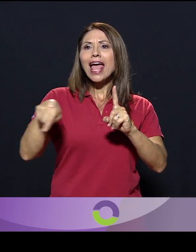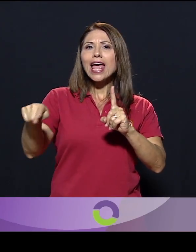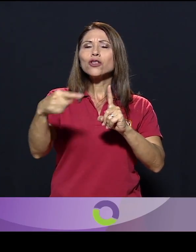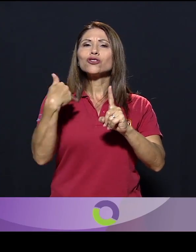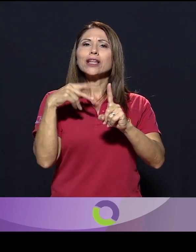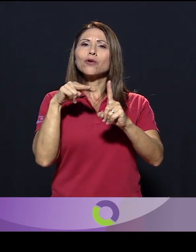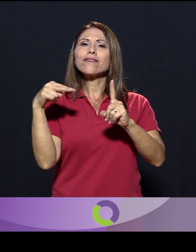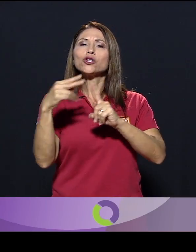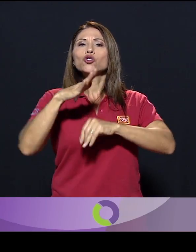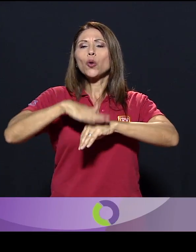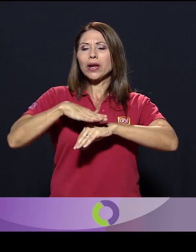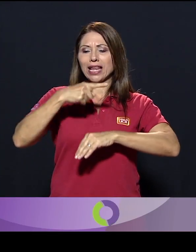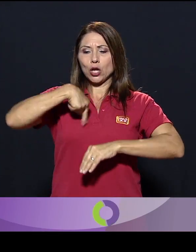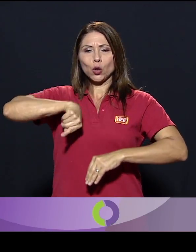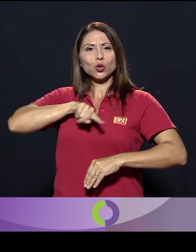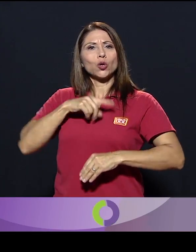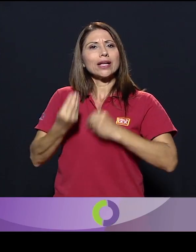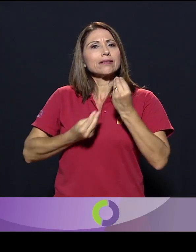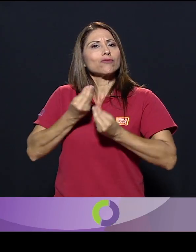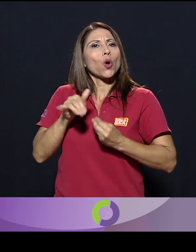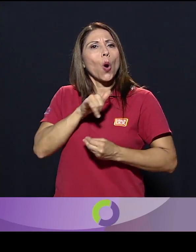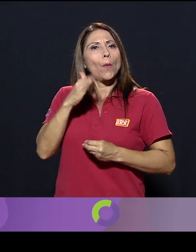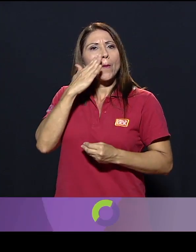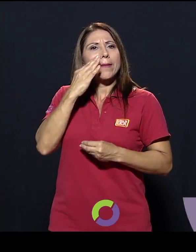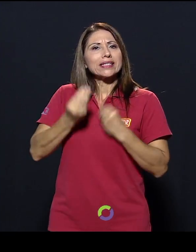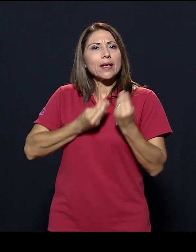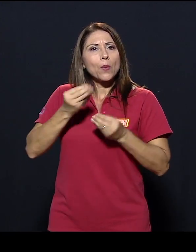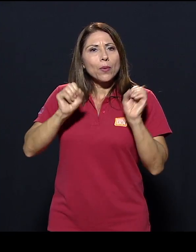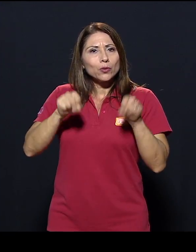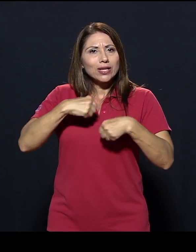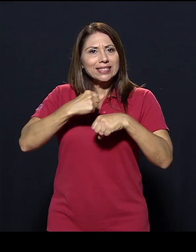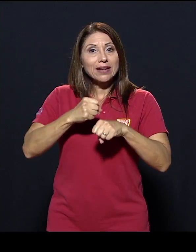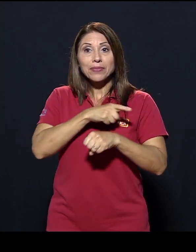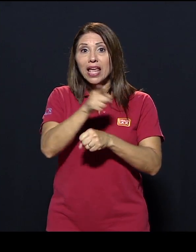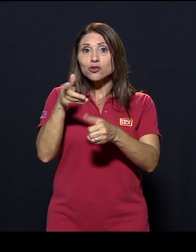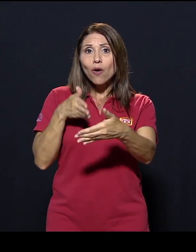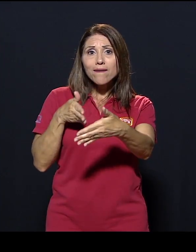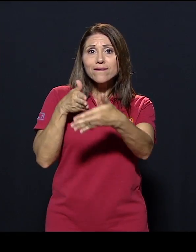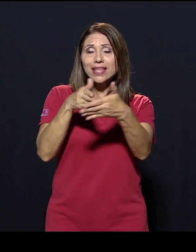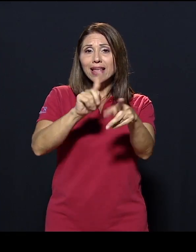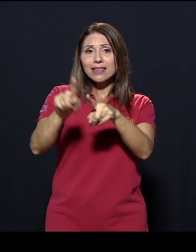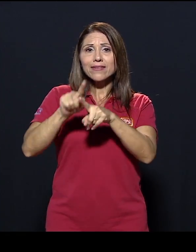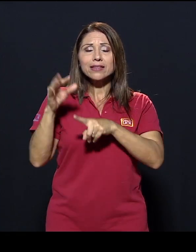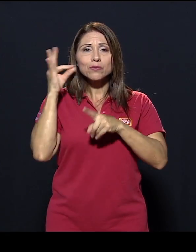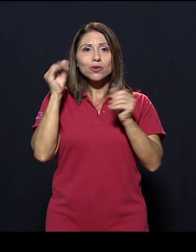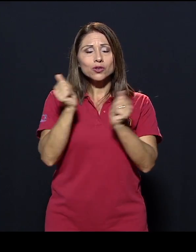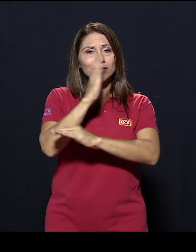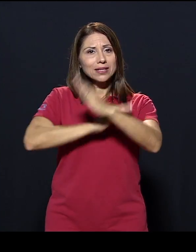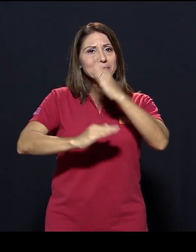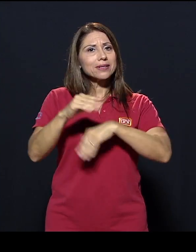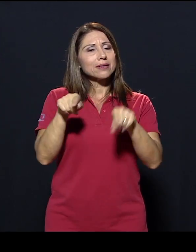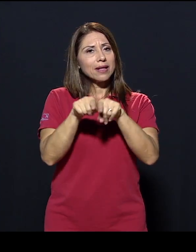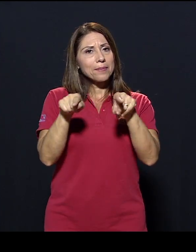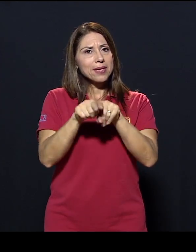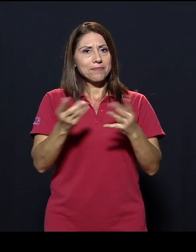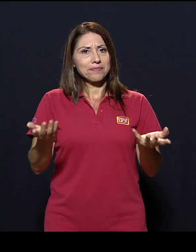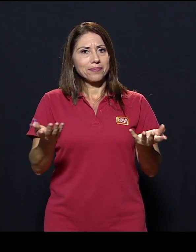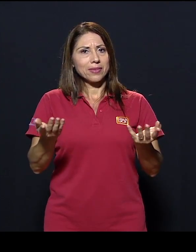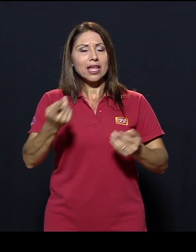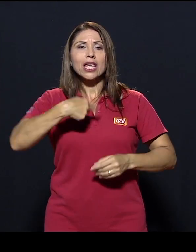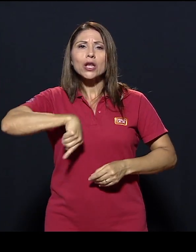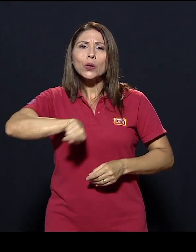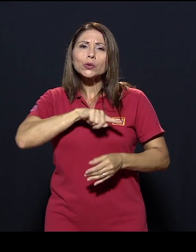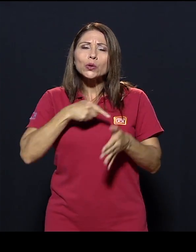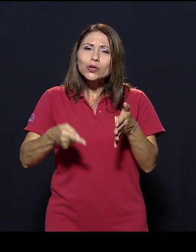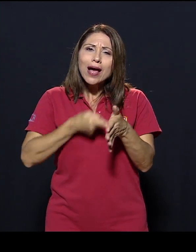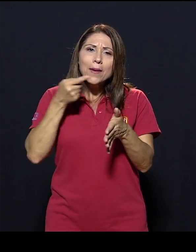que nosotras podemos hacer como mamás, ¿no? Y cómo eso afecta diferente a diferentes mujeres con discapacidad también, y